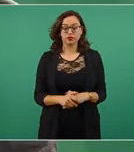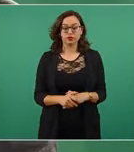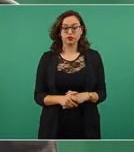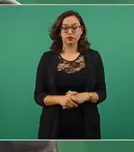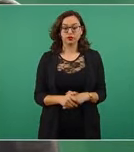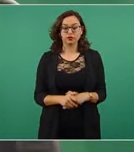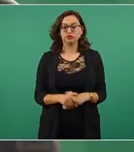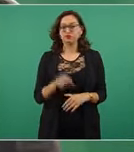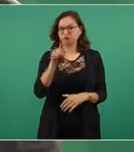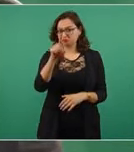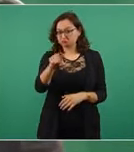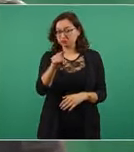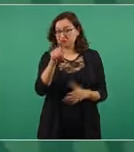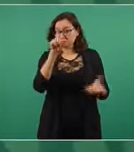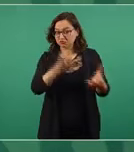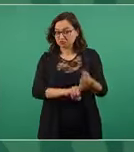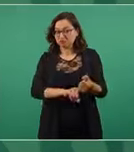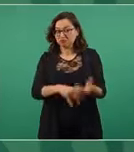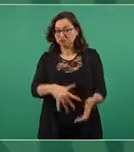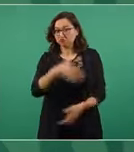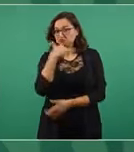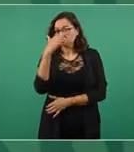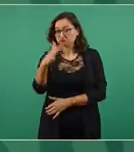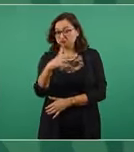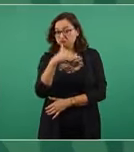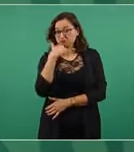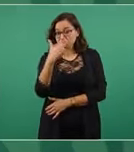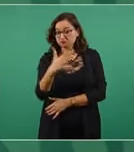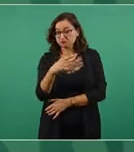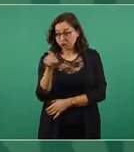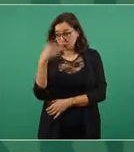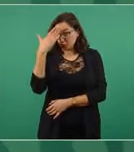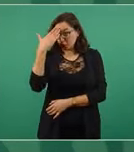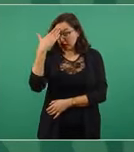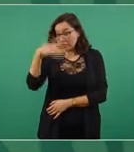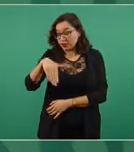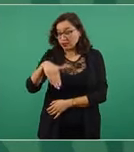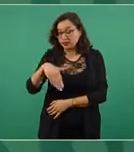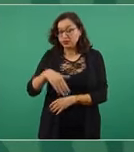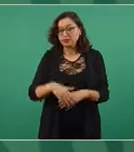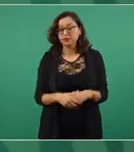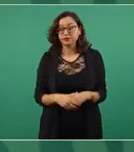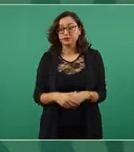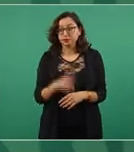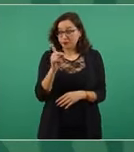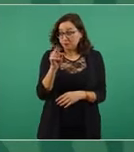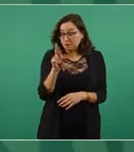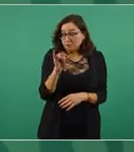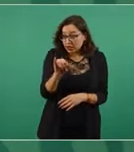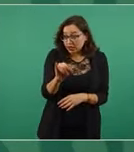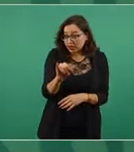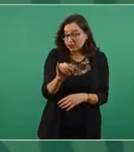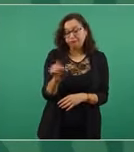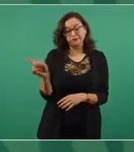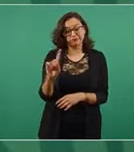Hubo corrupción en la construcción y no fueron del PRI,